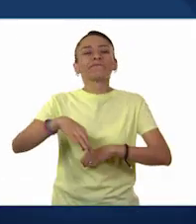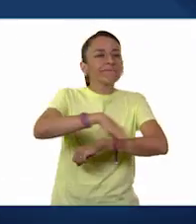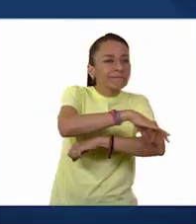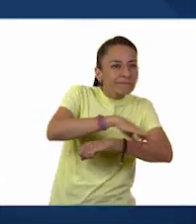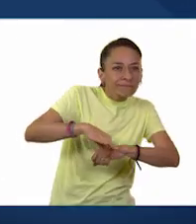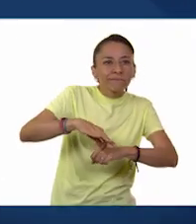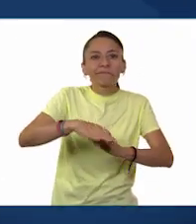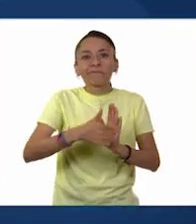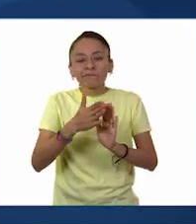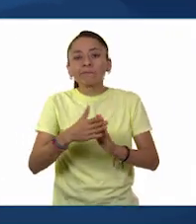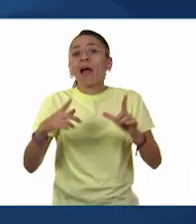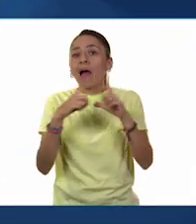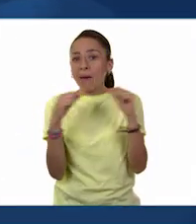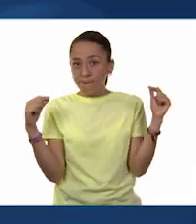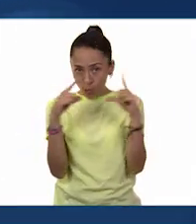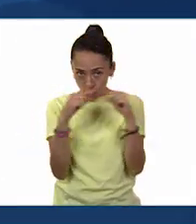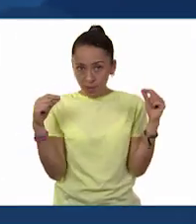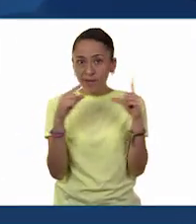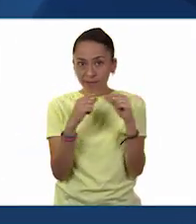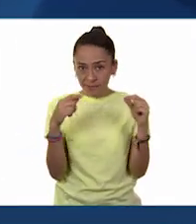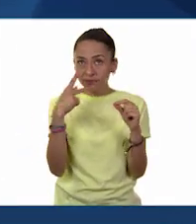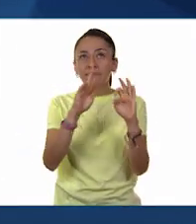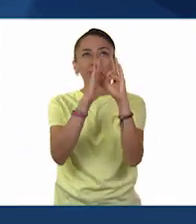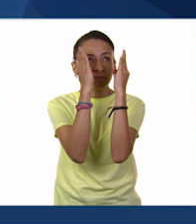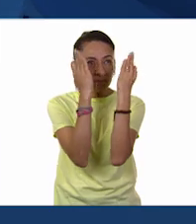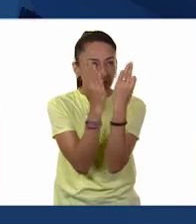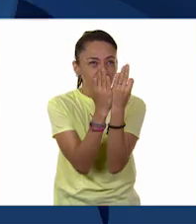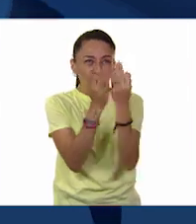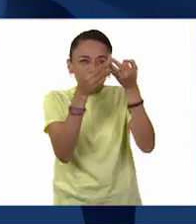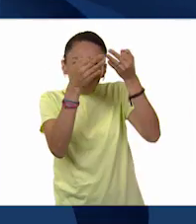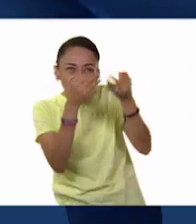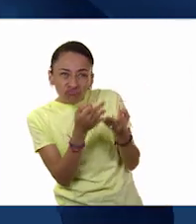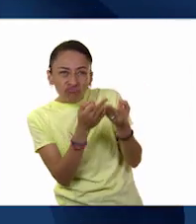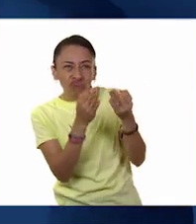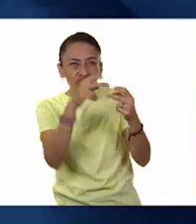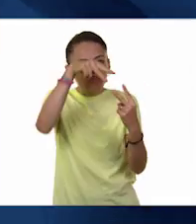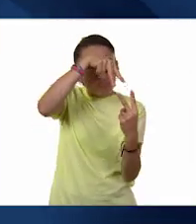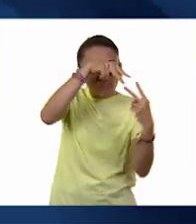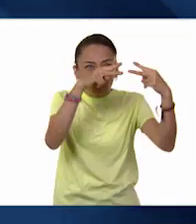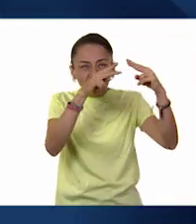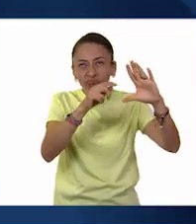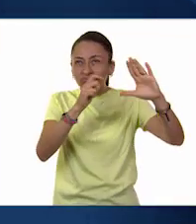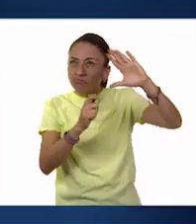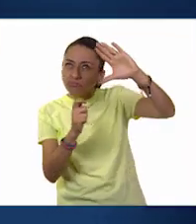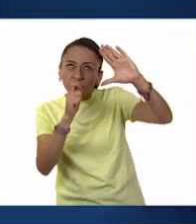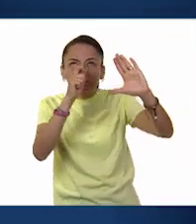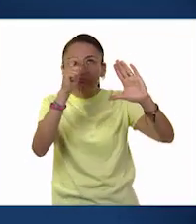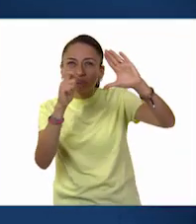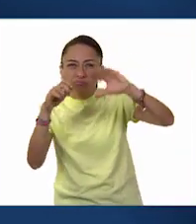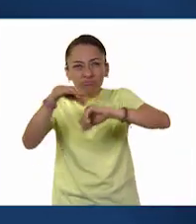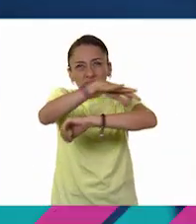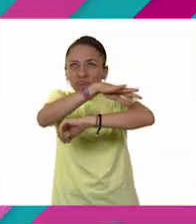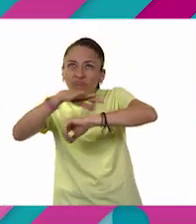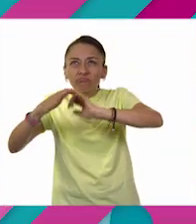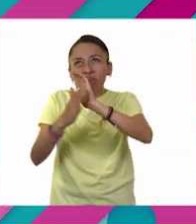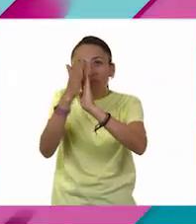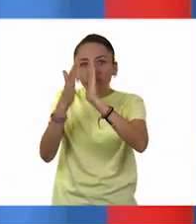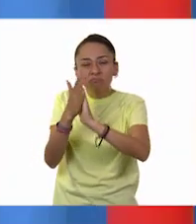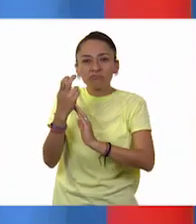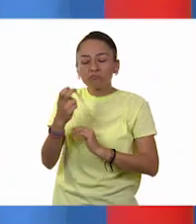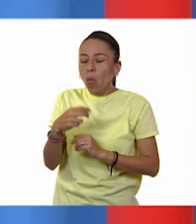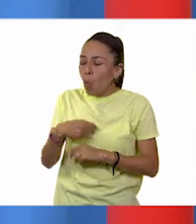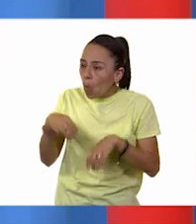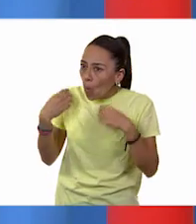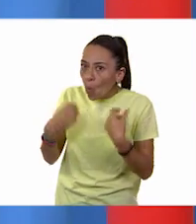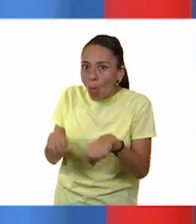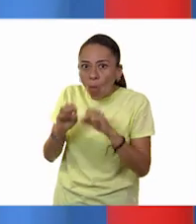y construcciones utilizando diseños geométricos. ¡Wow! Maestra, qué interesantes obras de arte. Y gracias